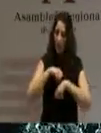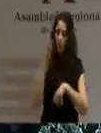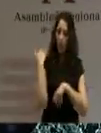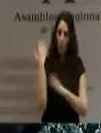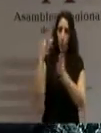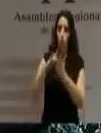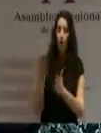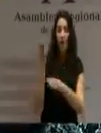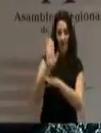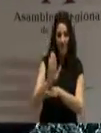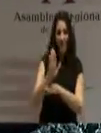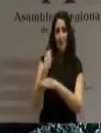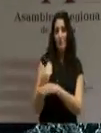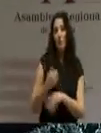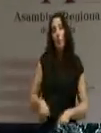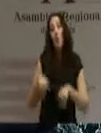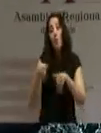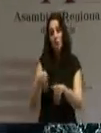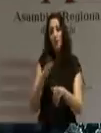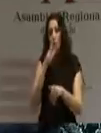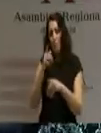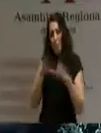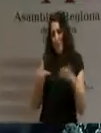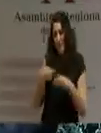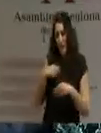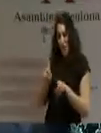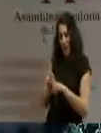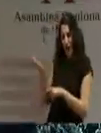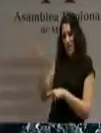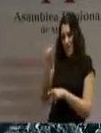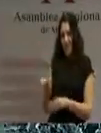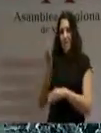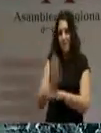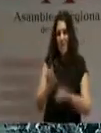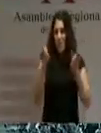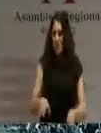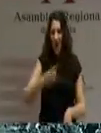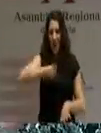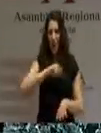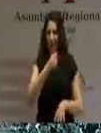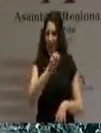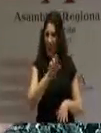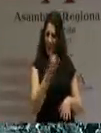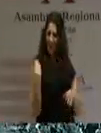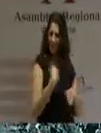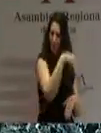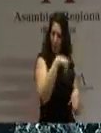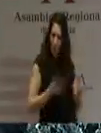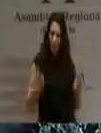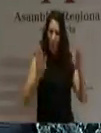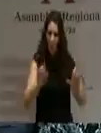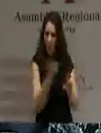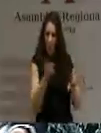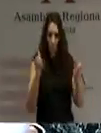se presentaba a propuesta de su partido, como hacemos nosotros a propuesta de nuestro partido con Alberto Garre. Luego, entonces, no sé